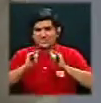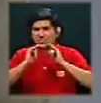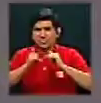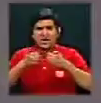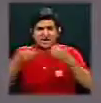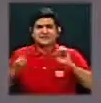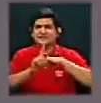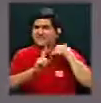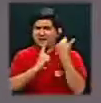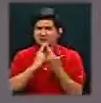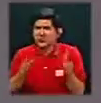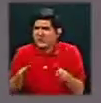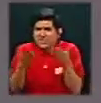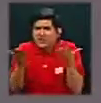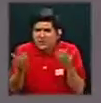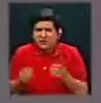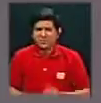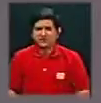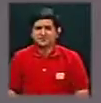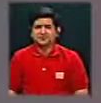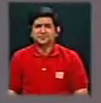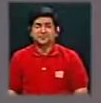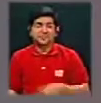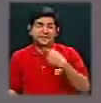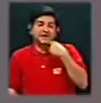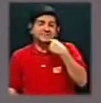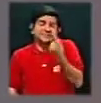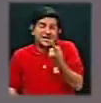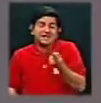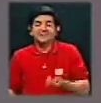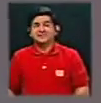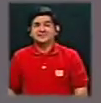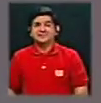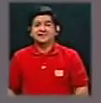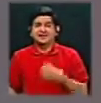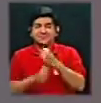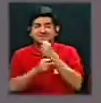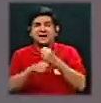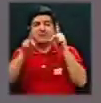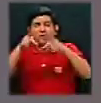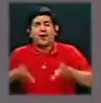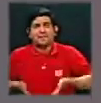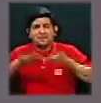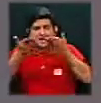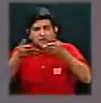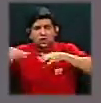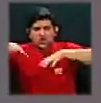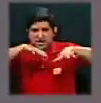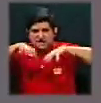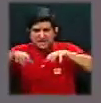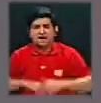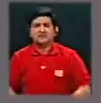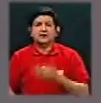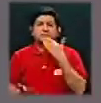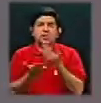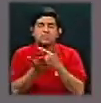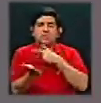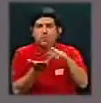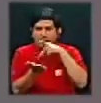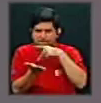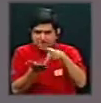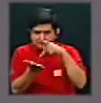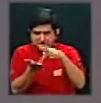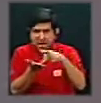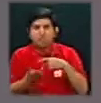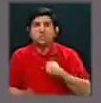social. O sea, si han dicho que hay que darle trabajo a la gente en actividades que generen buenos salarios, que paguen